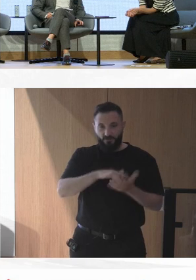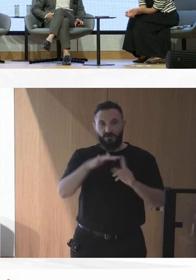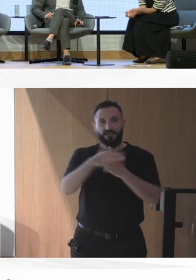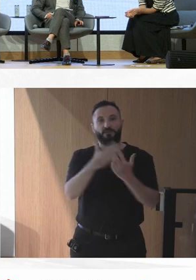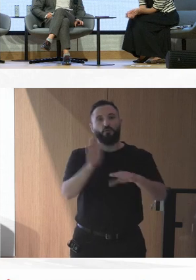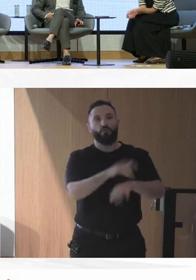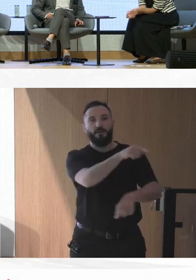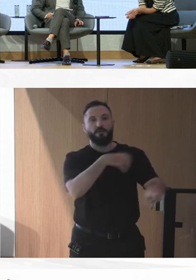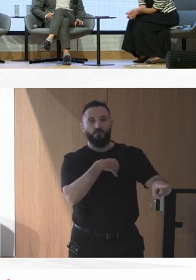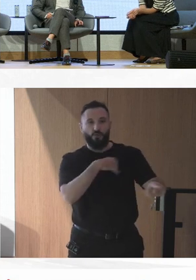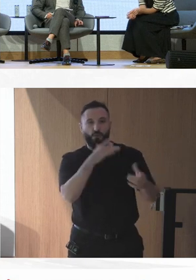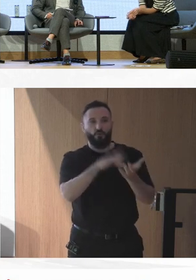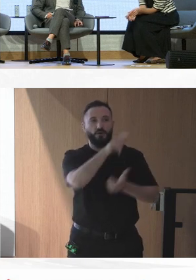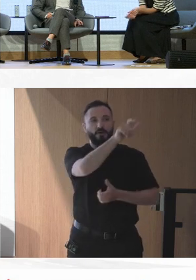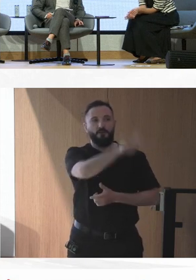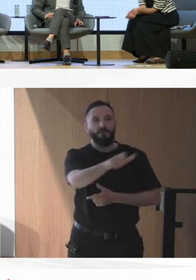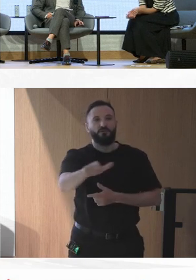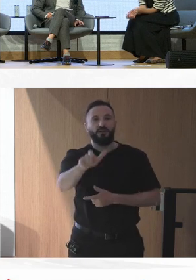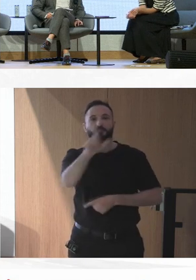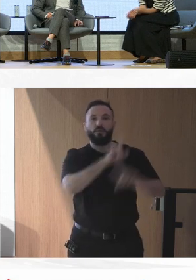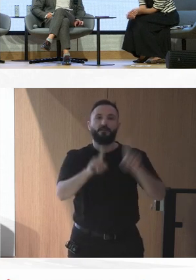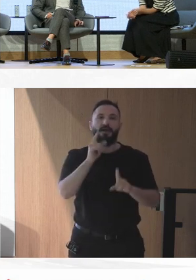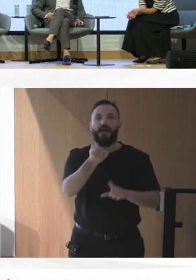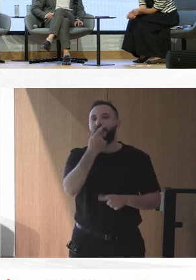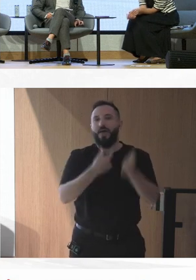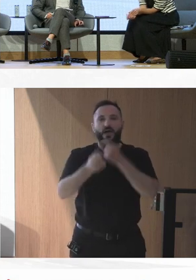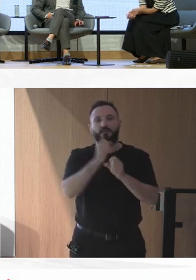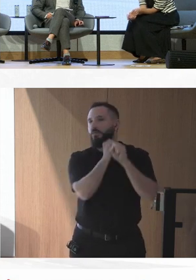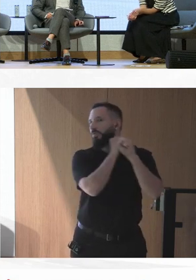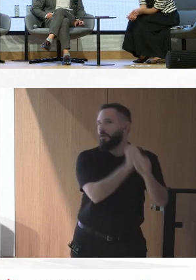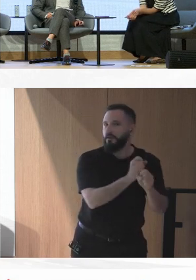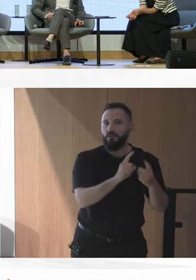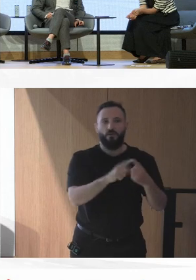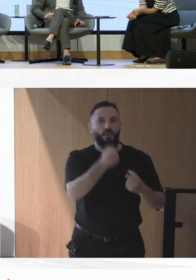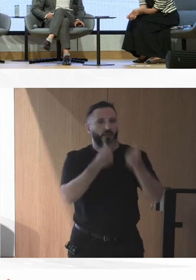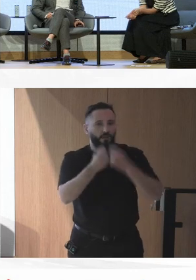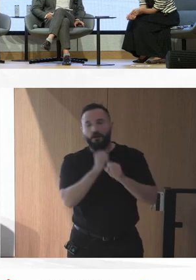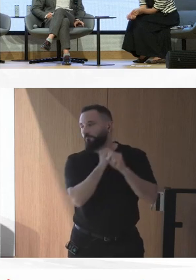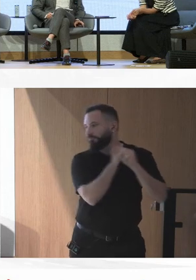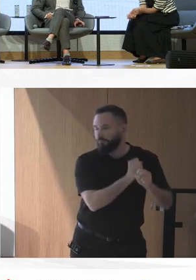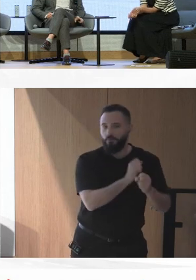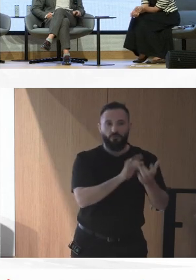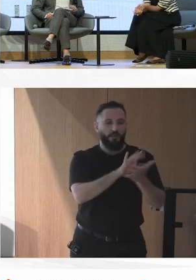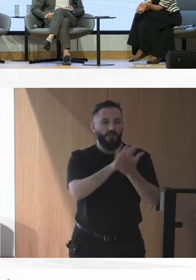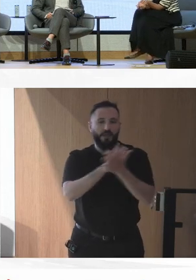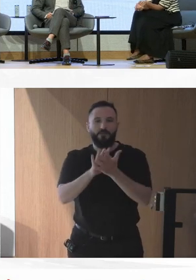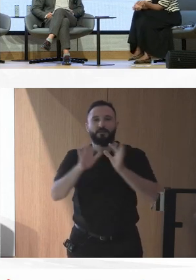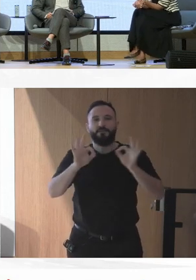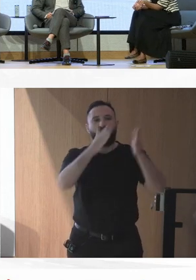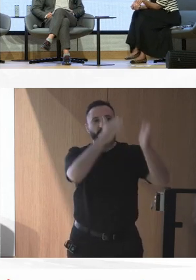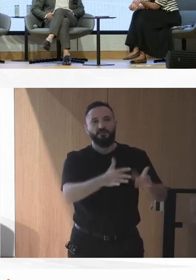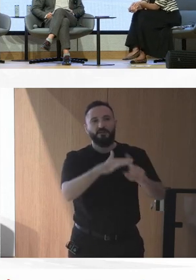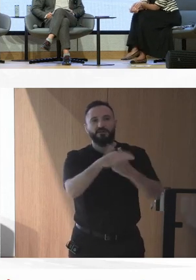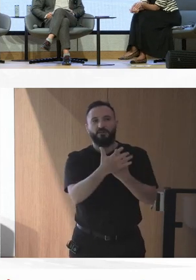que se aplica a las personas que tienen problemas de adicciones, ¿no? Con drogas, por ejemplo, y que habla, ¿no? Pues de la situación en la que la persona no